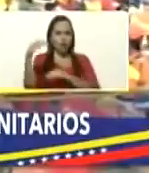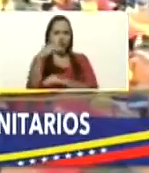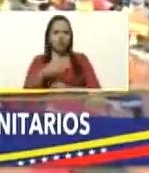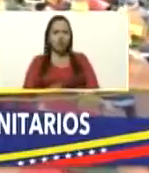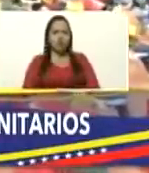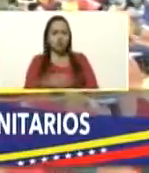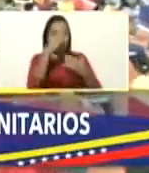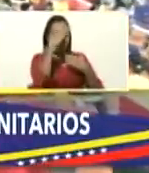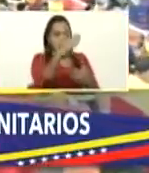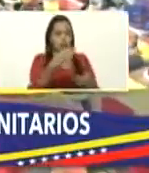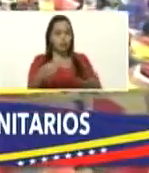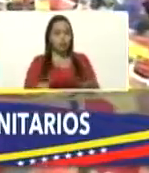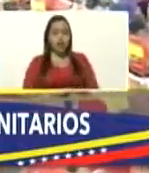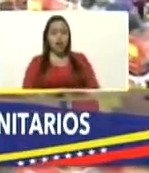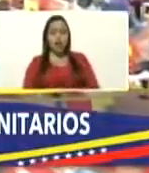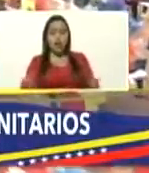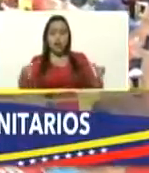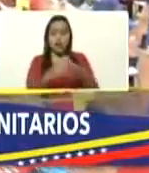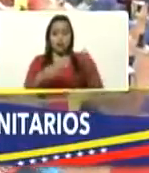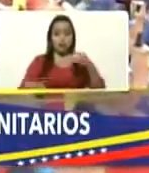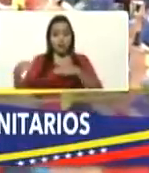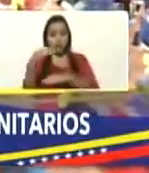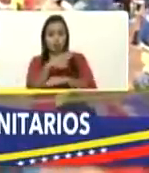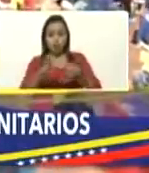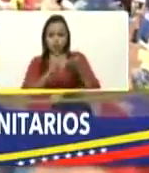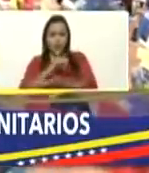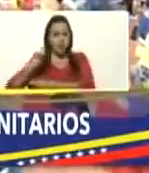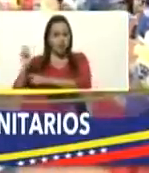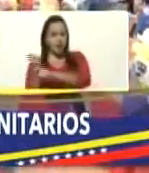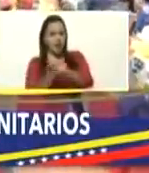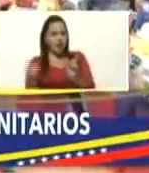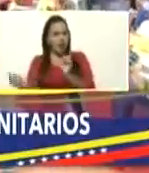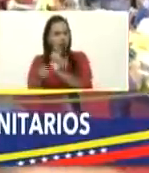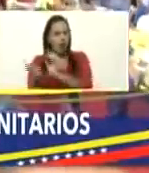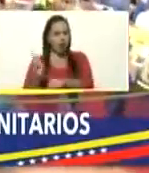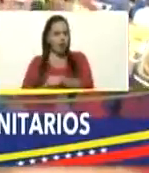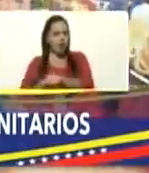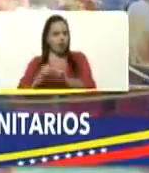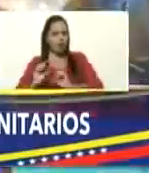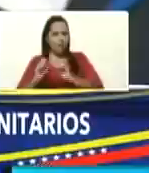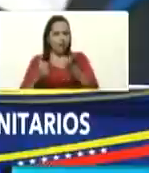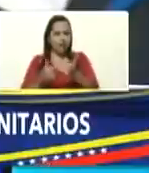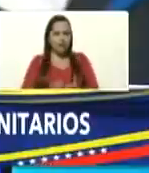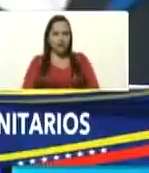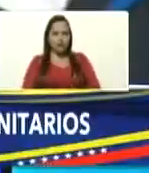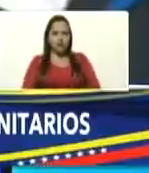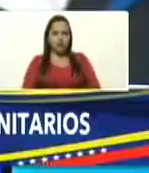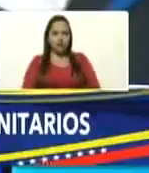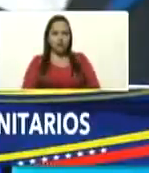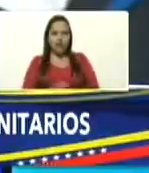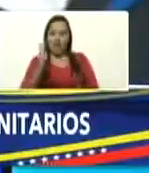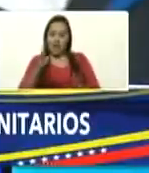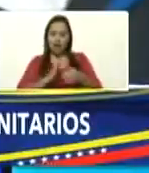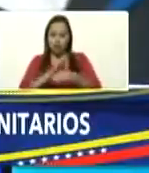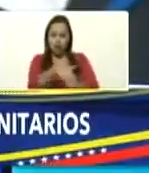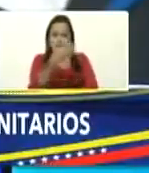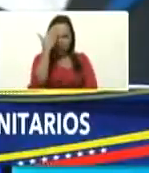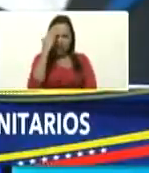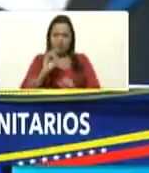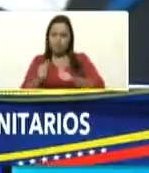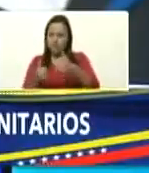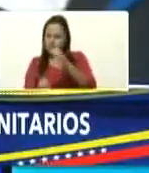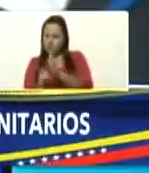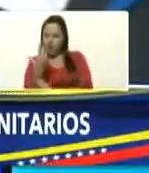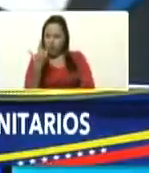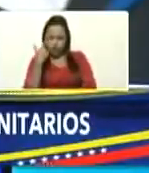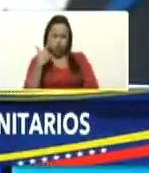Saludos a la Liga Mayor, que arranca dentro de poco, ¿verdad, Héctor? Héctor sabe mucho de eso. En mayo.